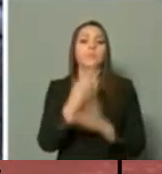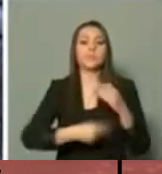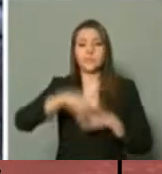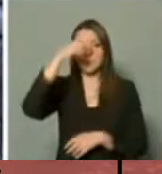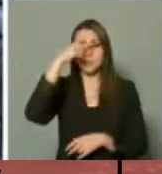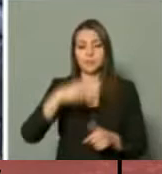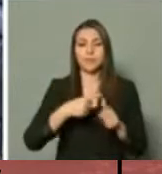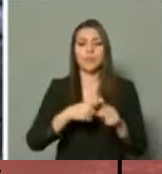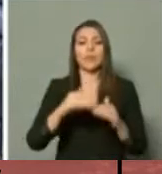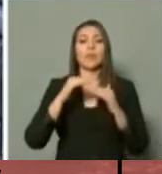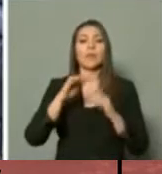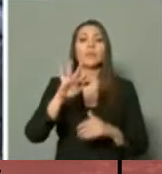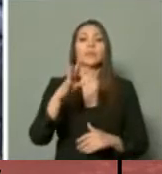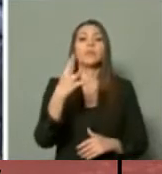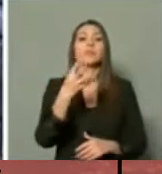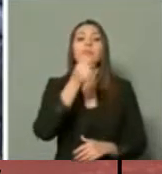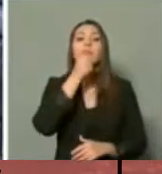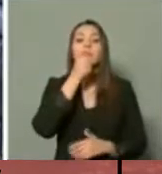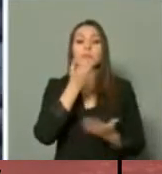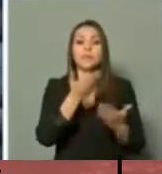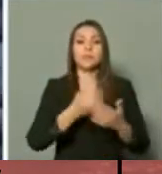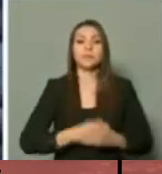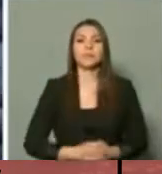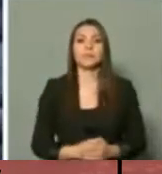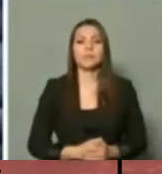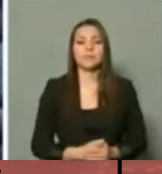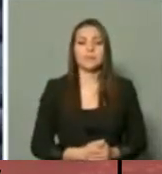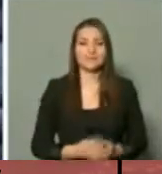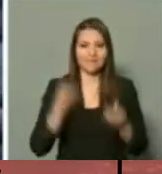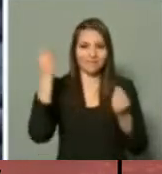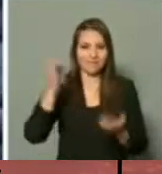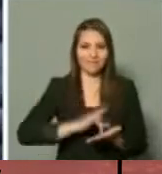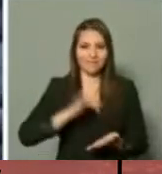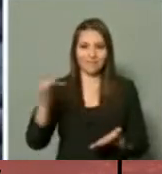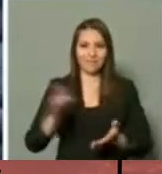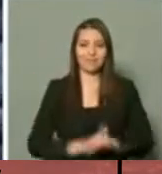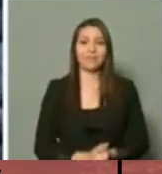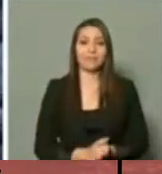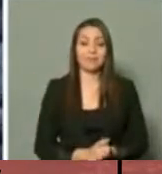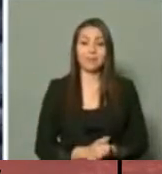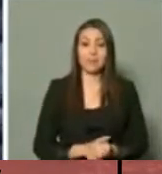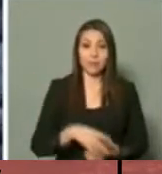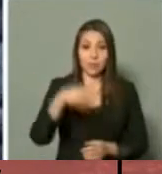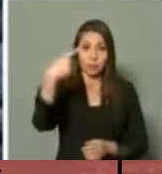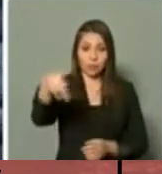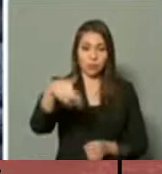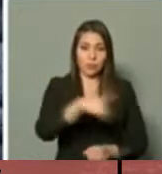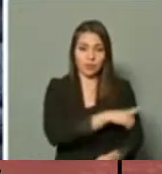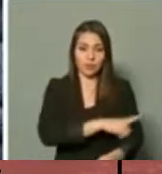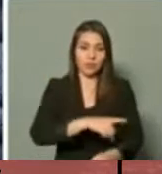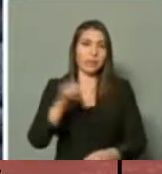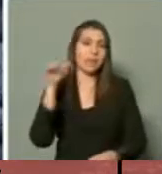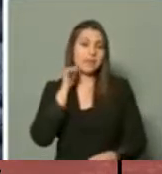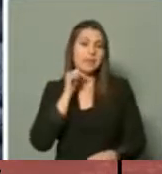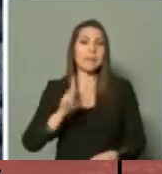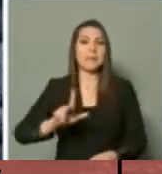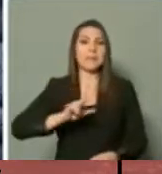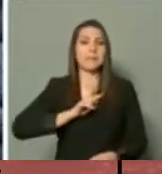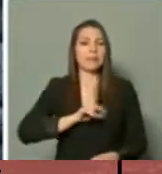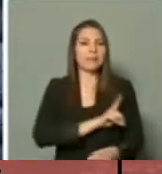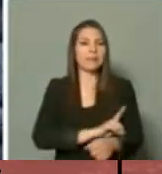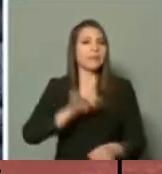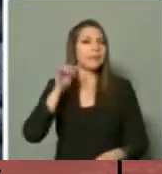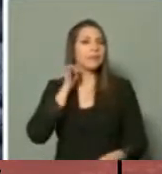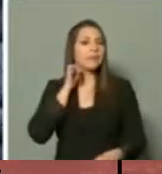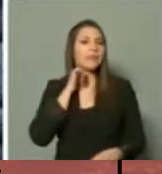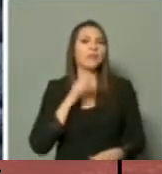recuerdo, tiene 54 segundos. Adelante. Muchas gracias. En tu Azcapotzalco, mi Azcapotzalco, tenemos